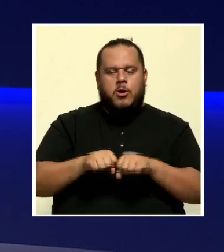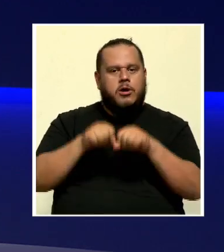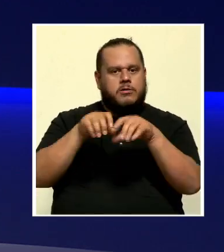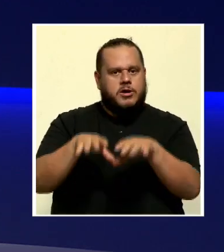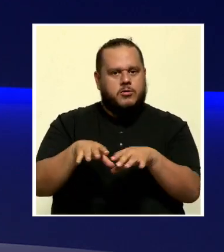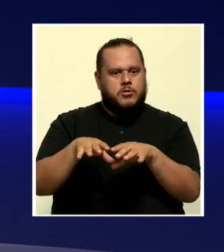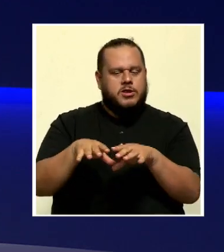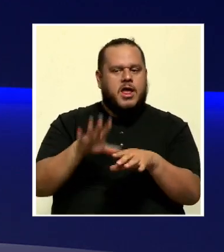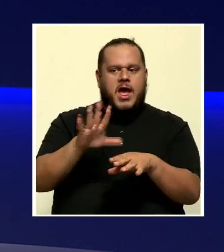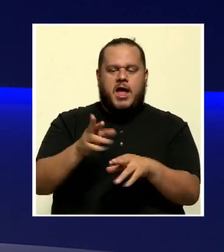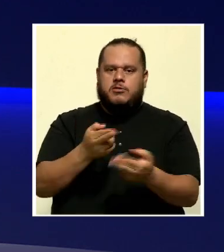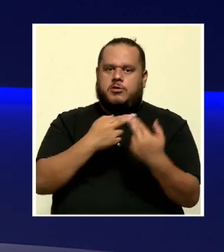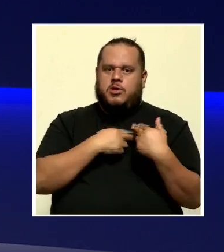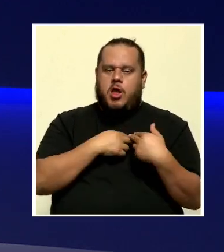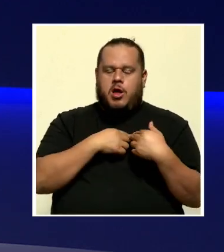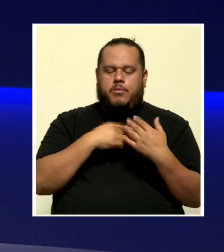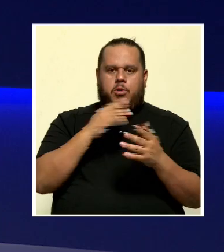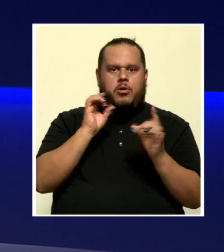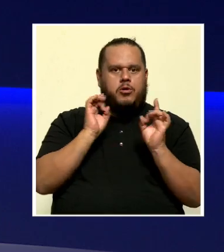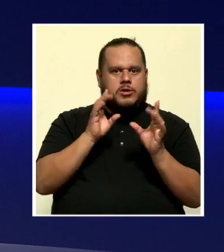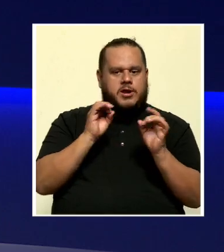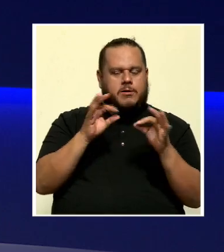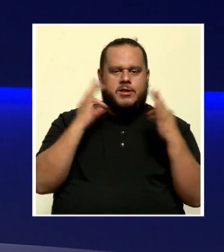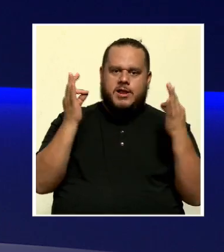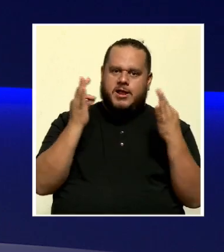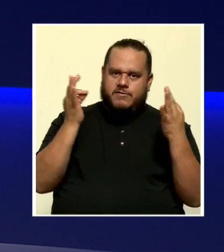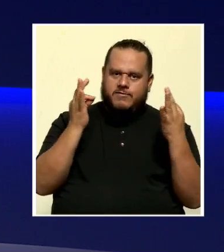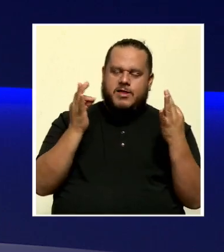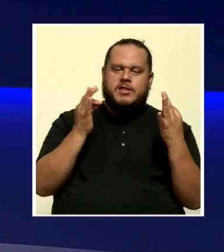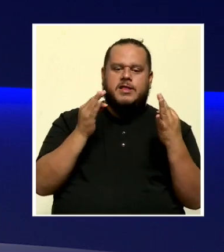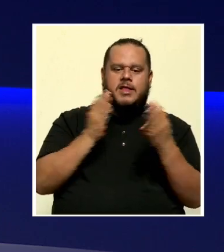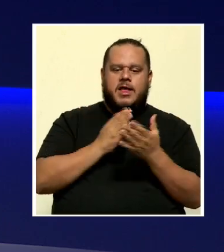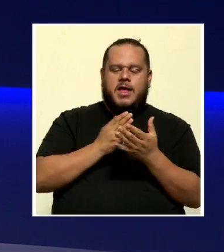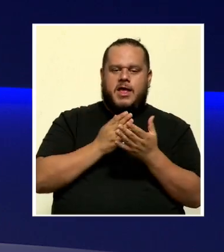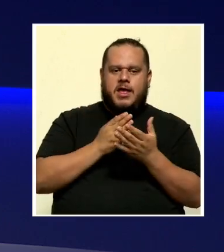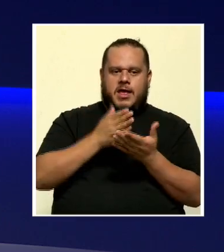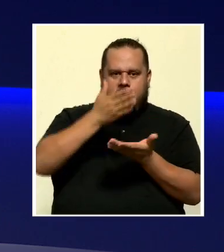al cargo por el escándalo de las fiestas durante la pandemia.